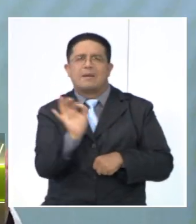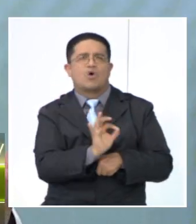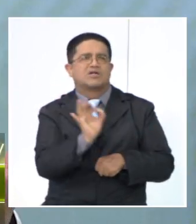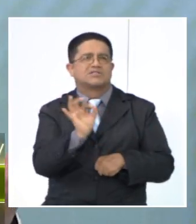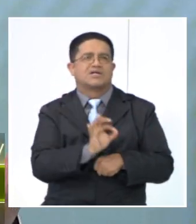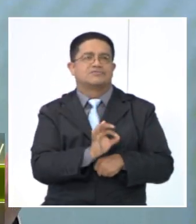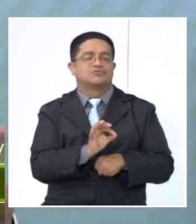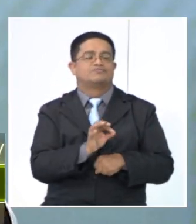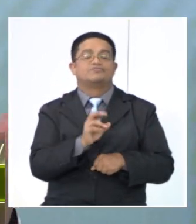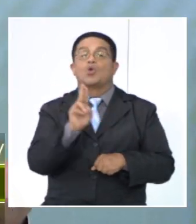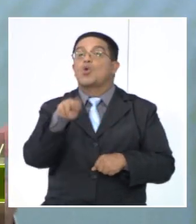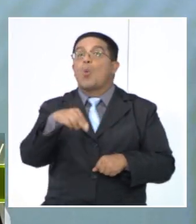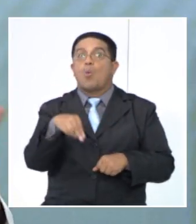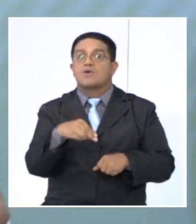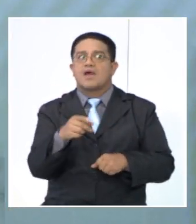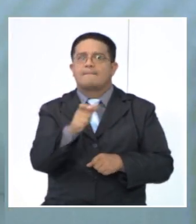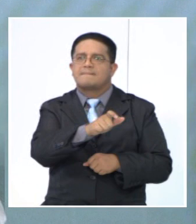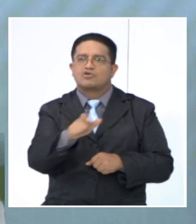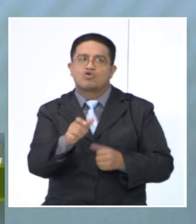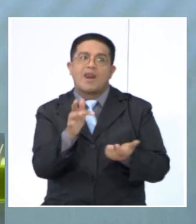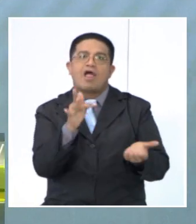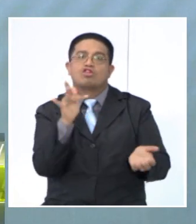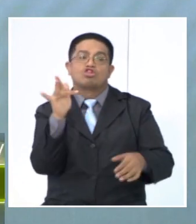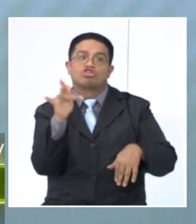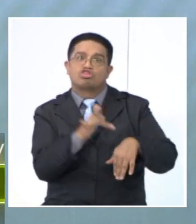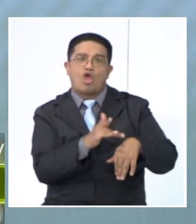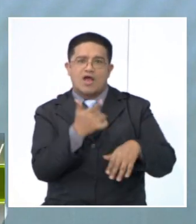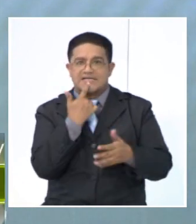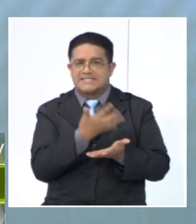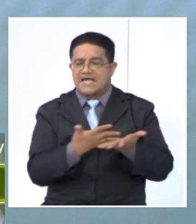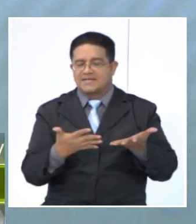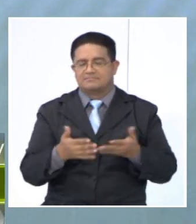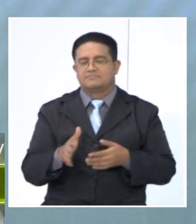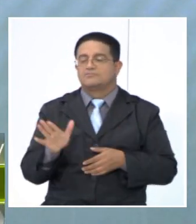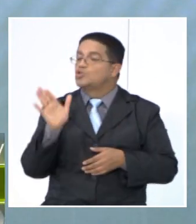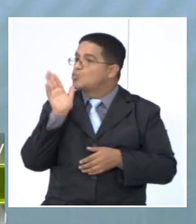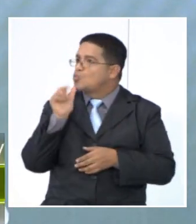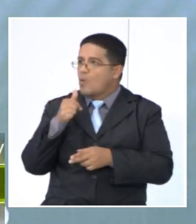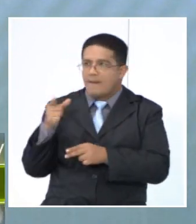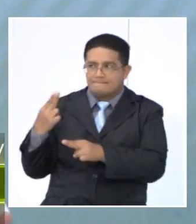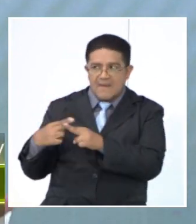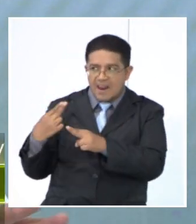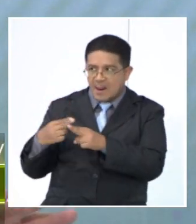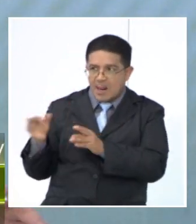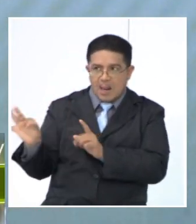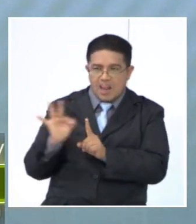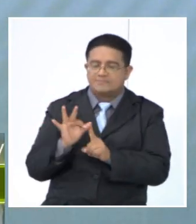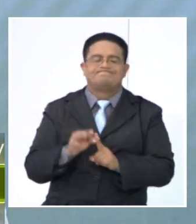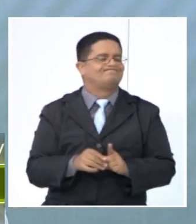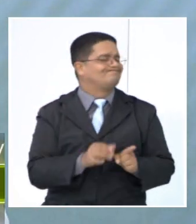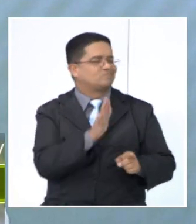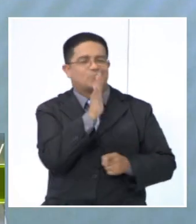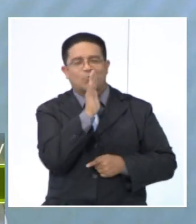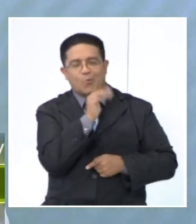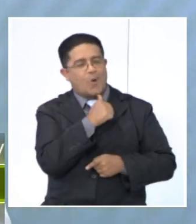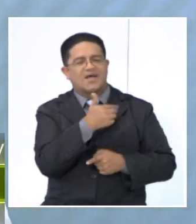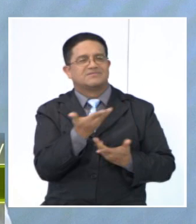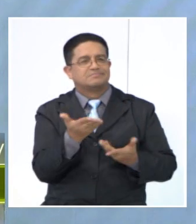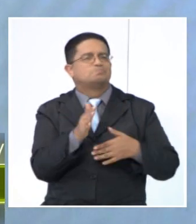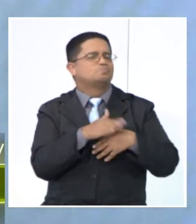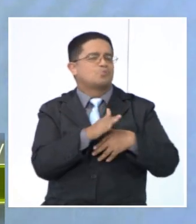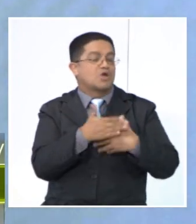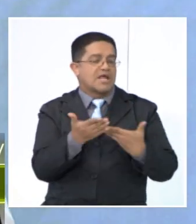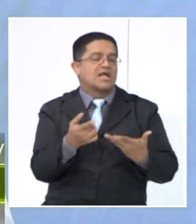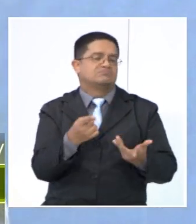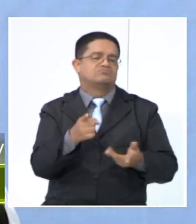no se toca nunca la sangre, la gente piensa que... O sea, no hay riesgo de infección. No hay, pero además no hay forma de infección por la naturaleza en sí